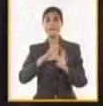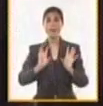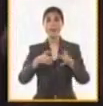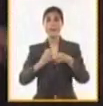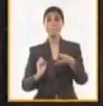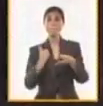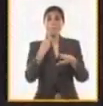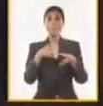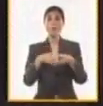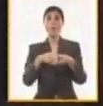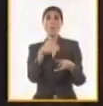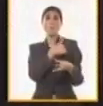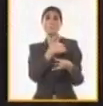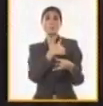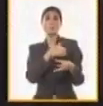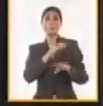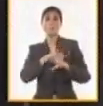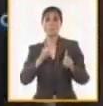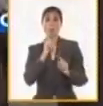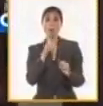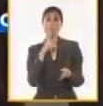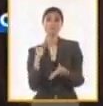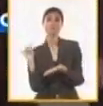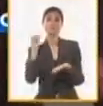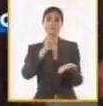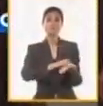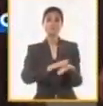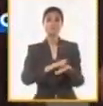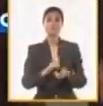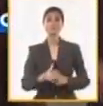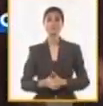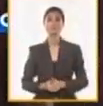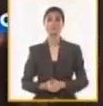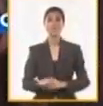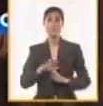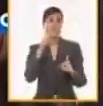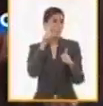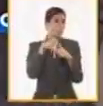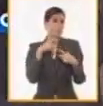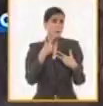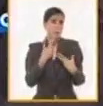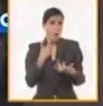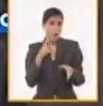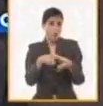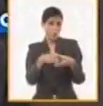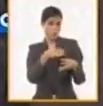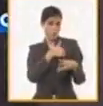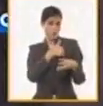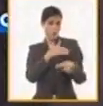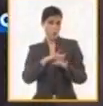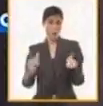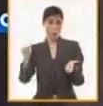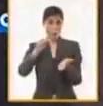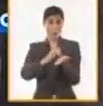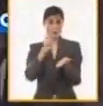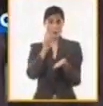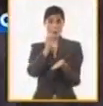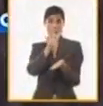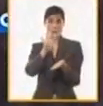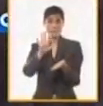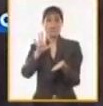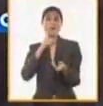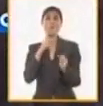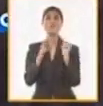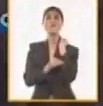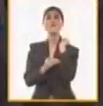Guerra Mundial, según informa Vilna. El objetivo de la Brigada Blindada número 45 es reforzar el flanco oriental